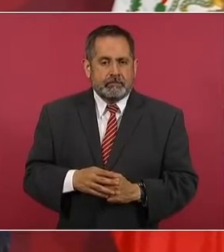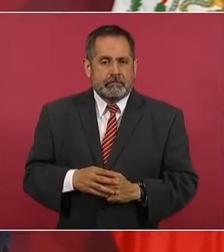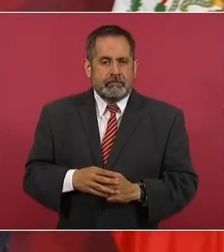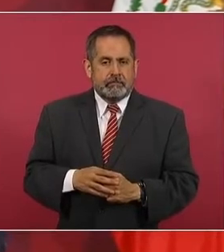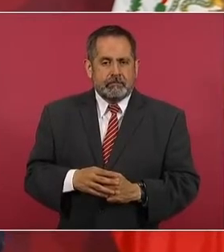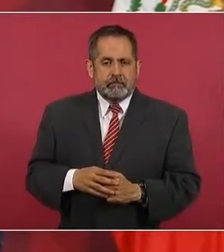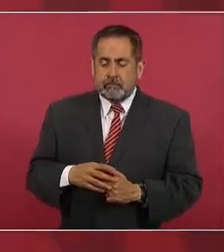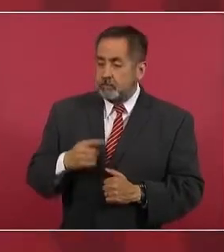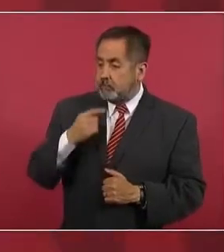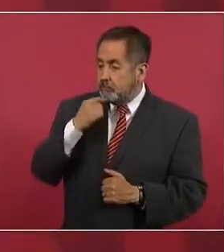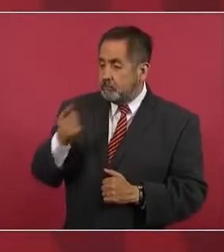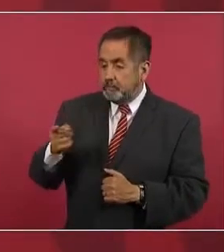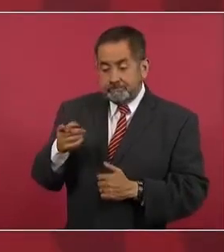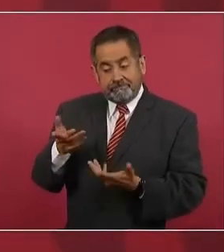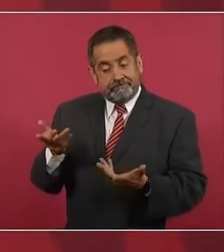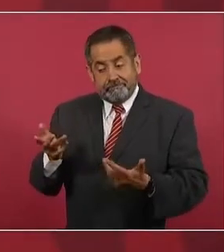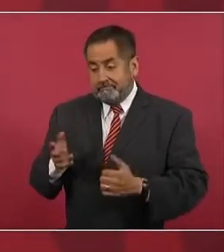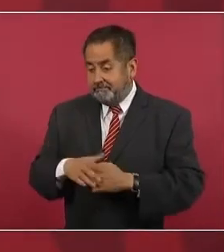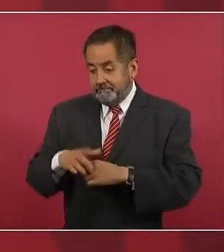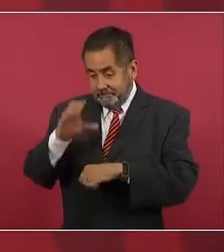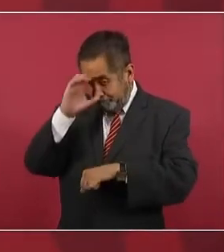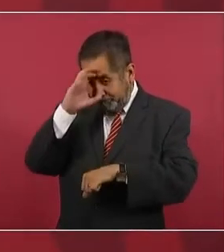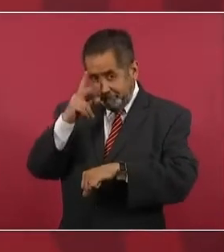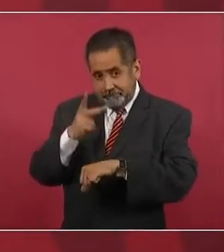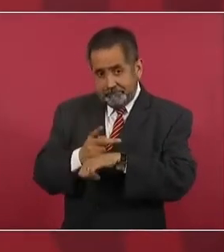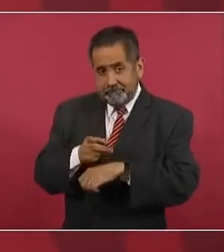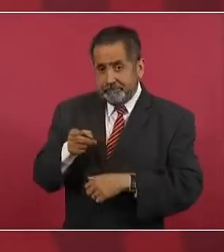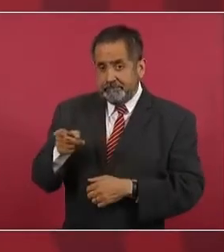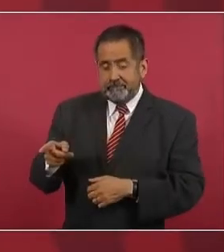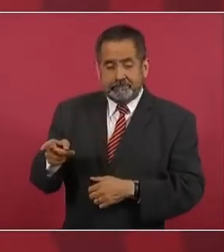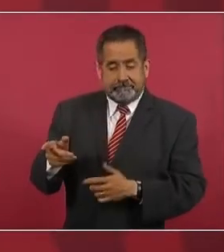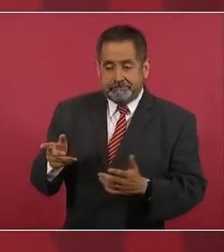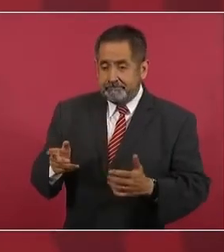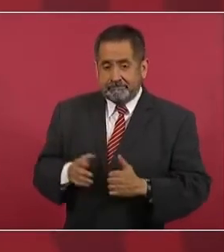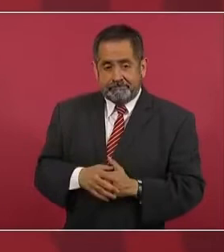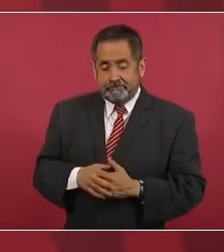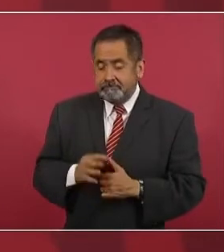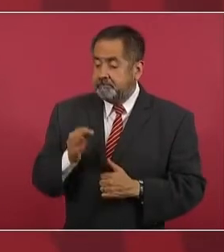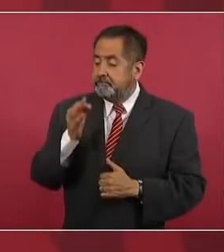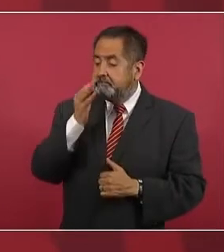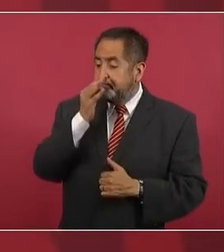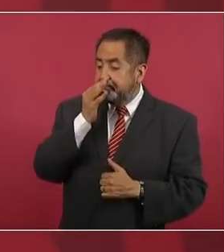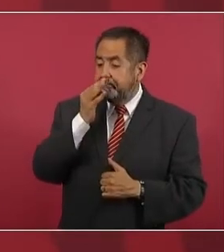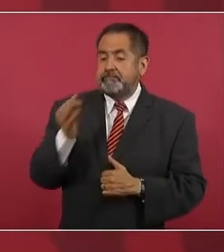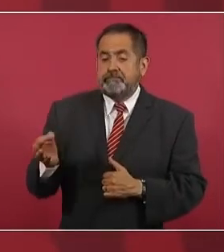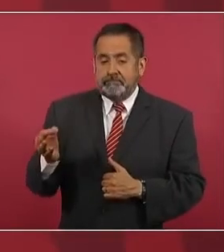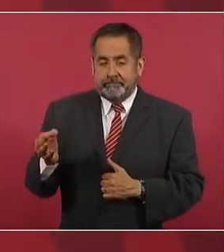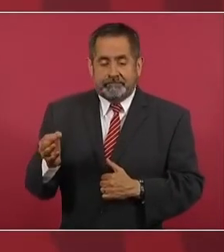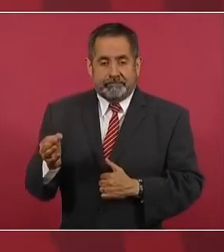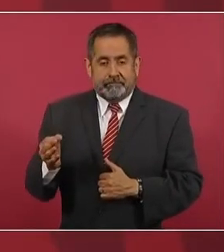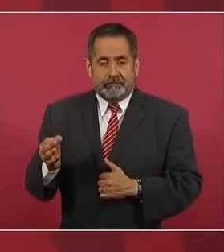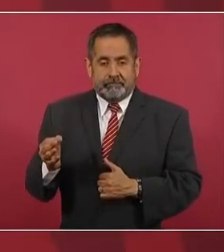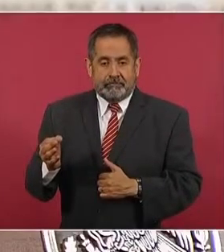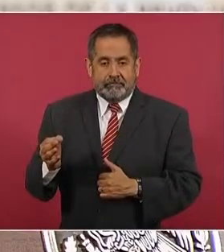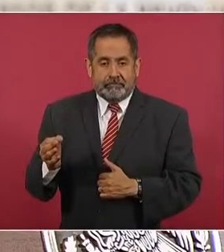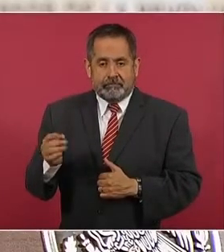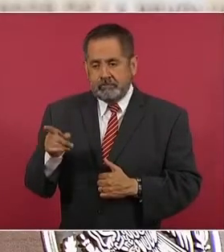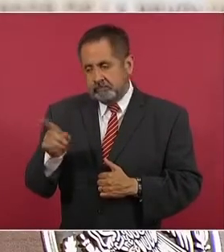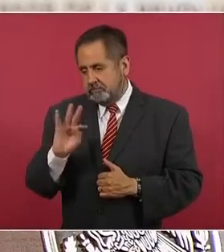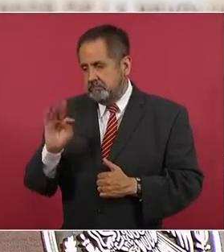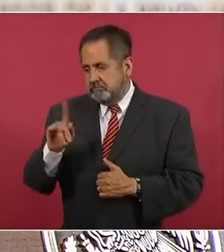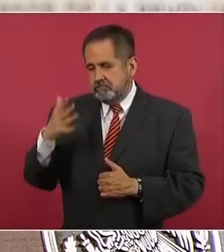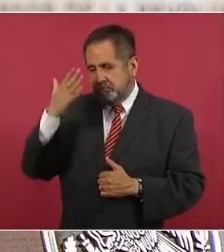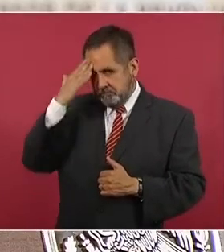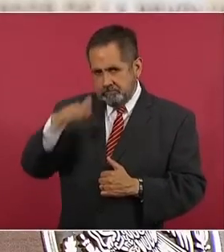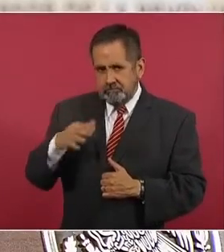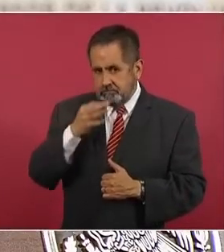a decirle: compadre, te vengo a informar, aunque yo creo que ya lo sabes,